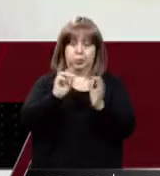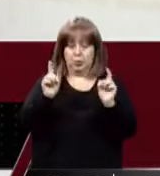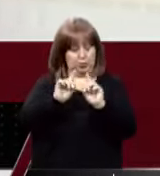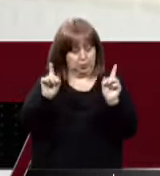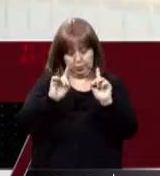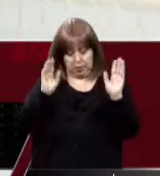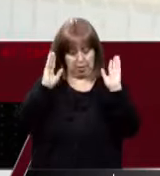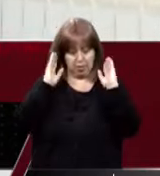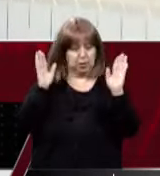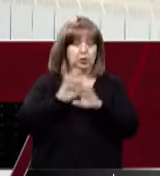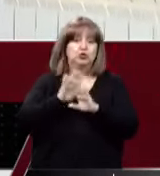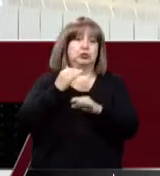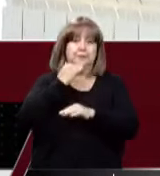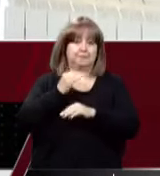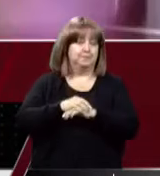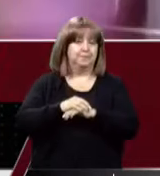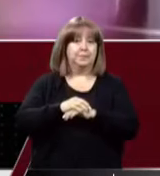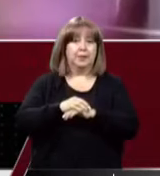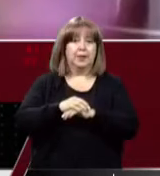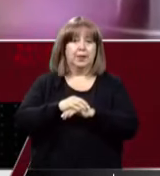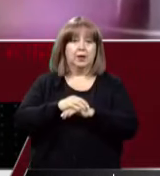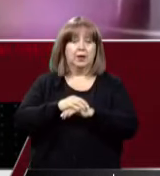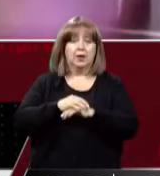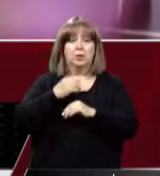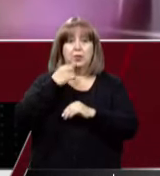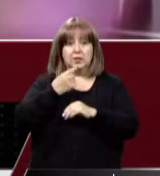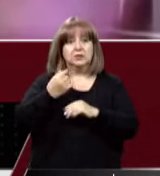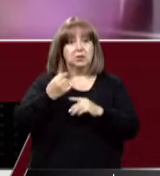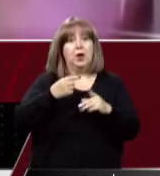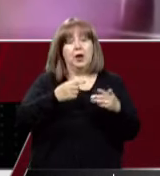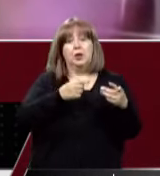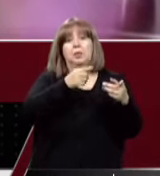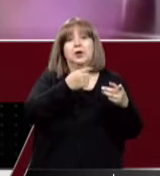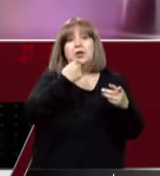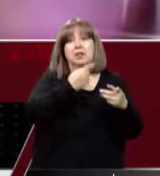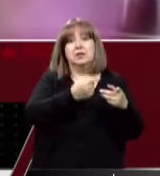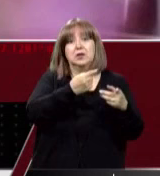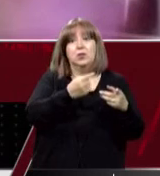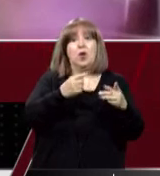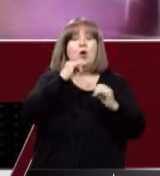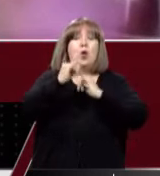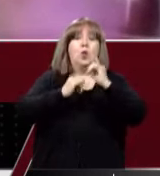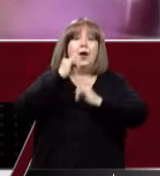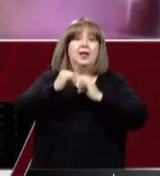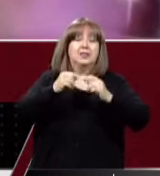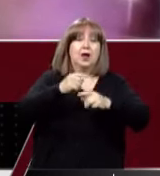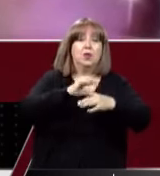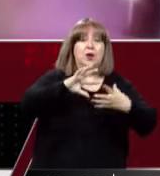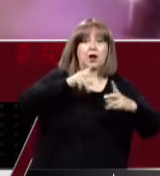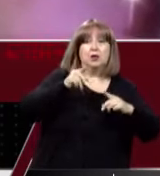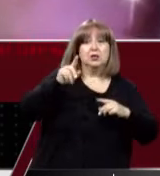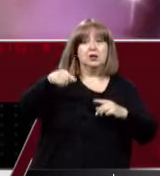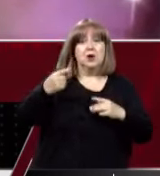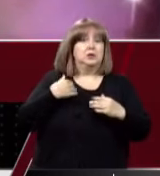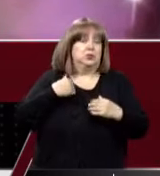¿Te enteraste de las declaraciones, de los dichos? ¿Son contrarios a lo que, bueno, lo que vos estás contando? ¿Dijo todo lo contrario? No,